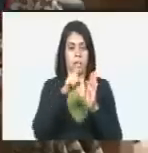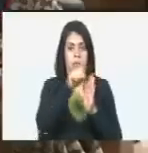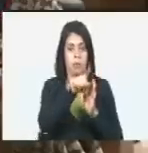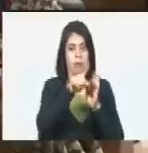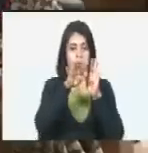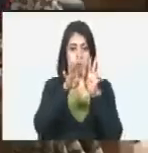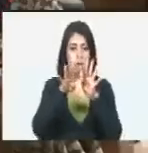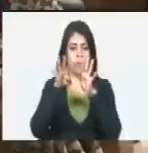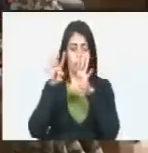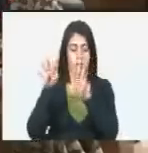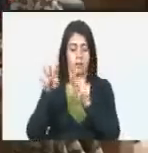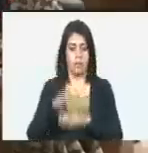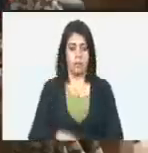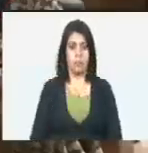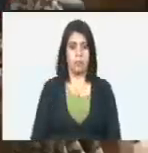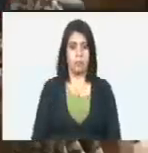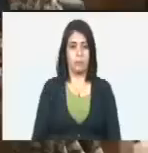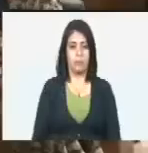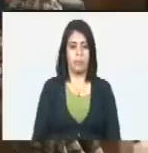1999,